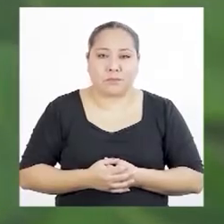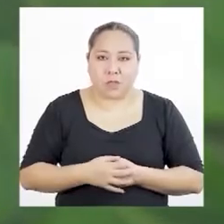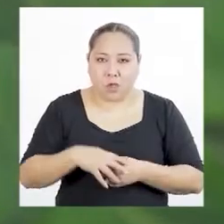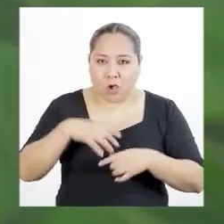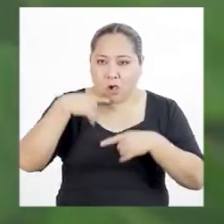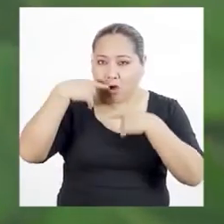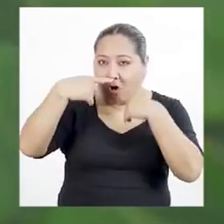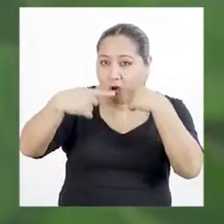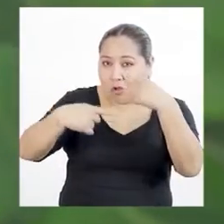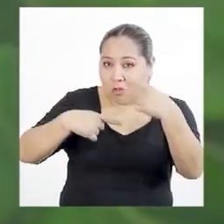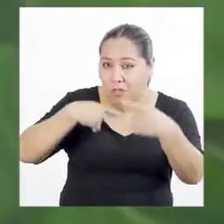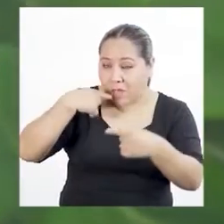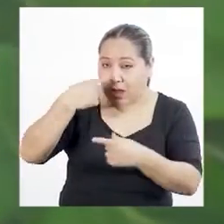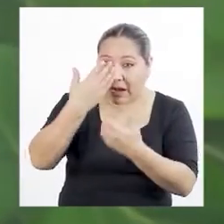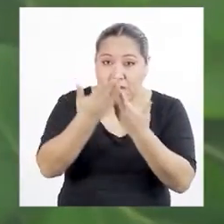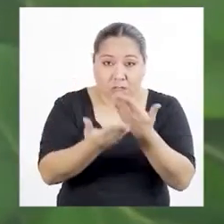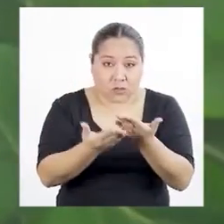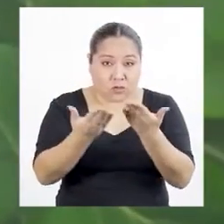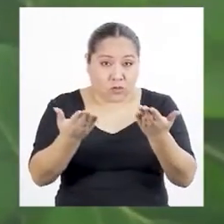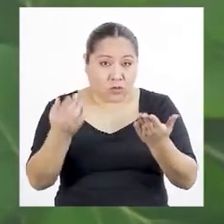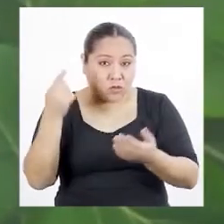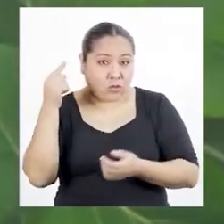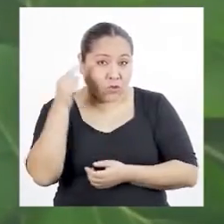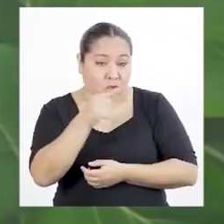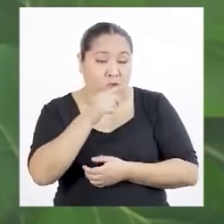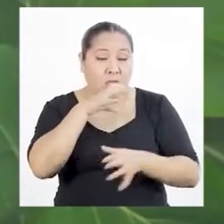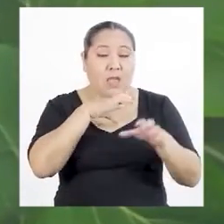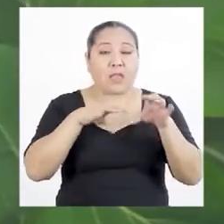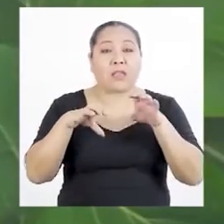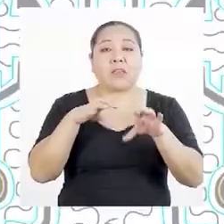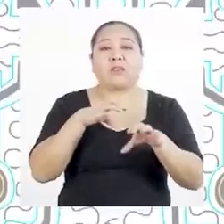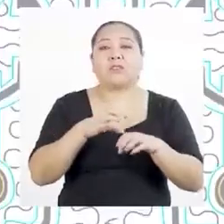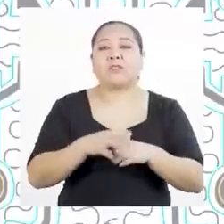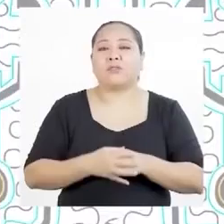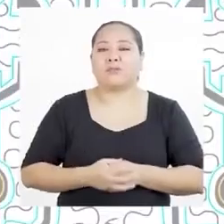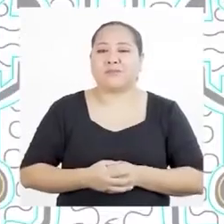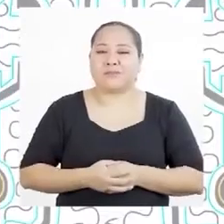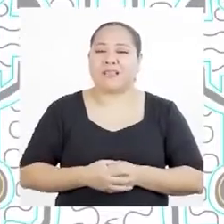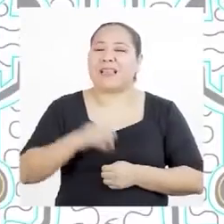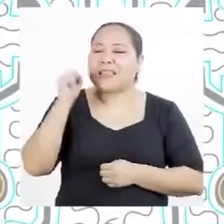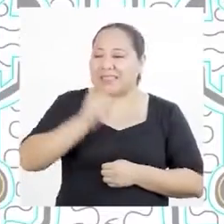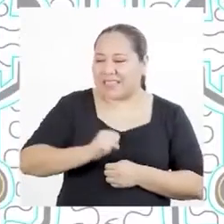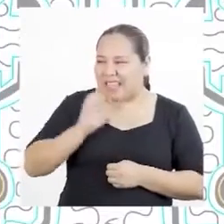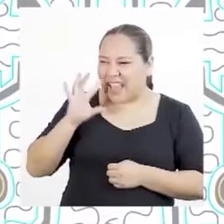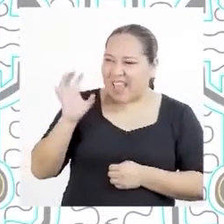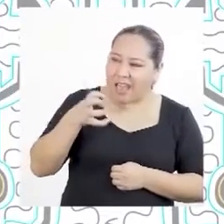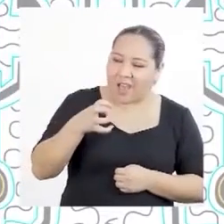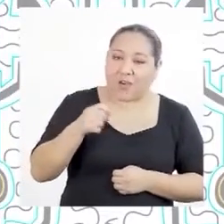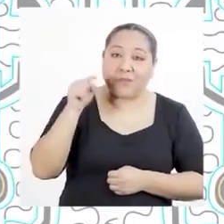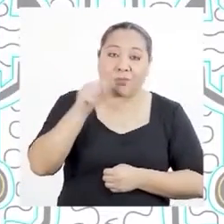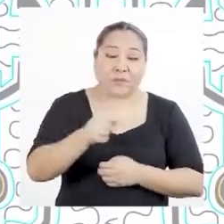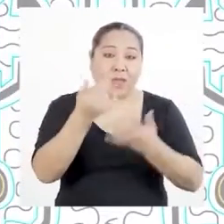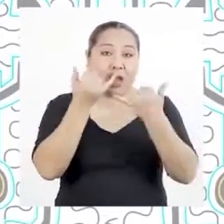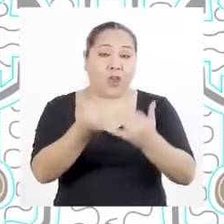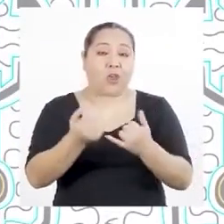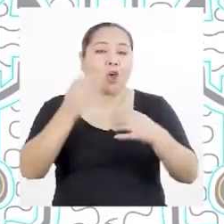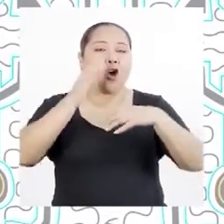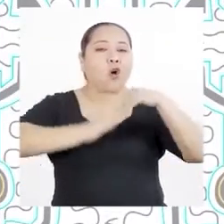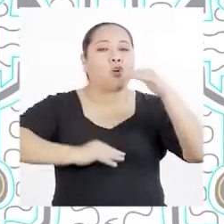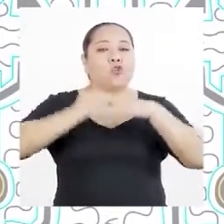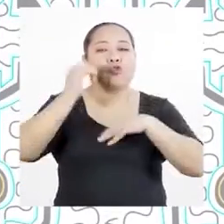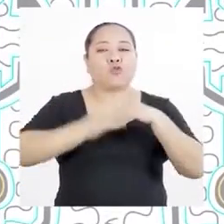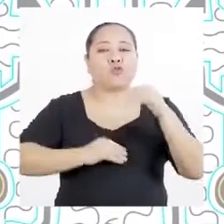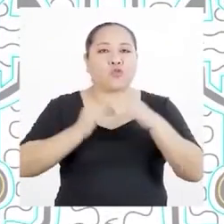Contar los hechos es lo que acaban de hacer. Así es, Decao. Y ahora construiremos